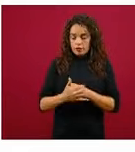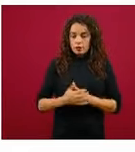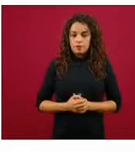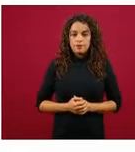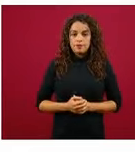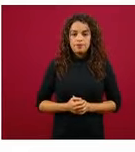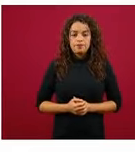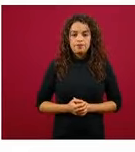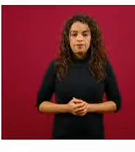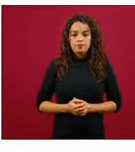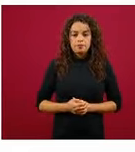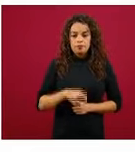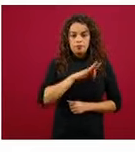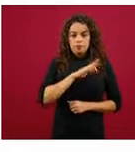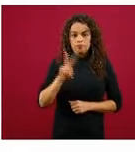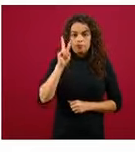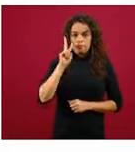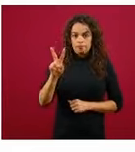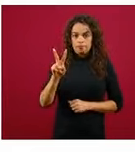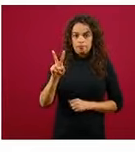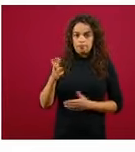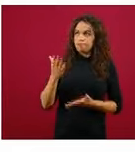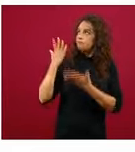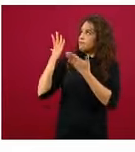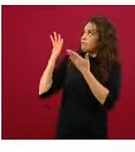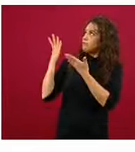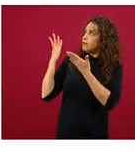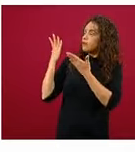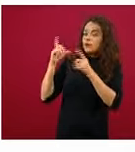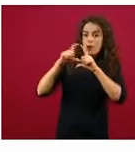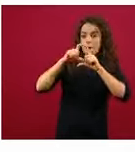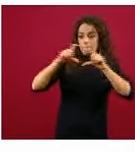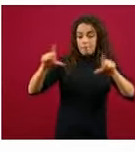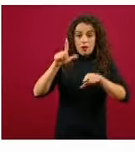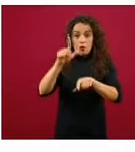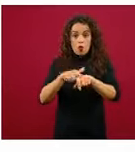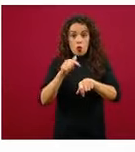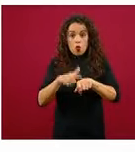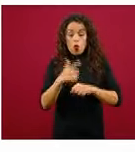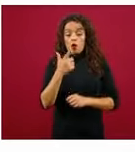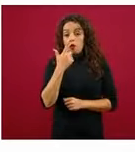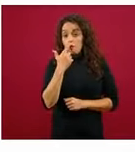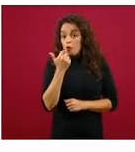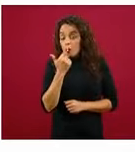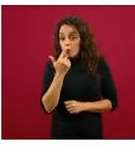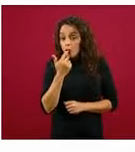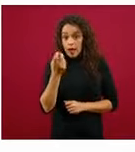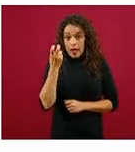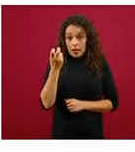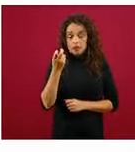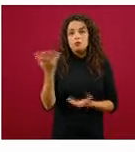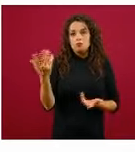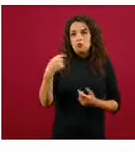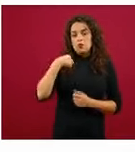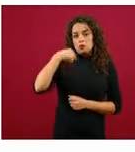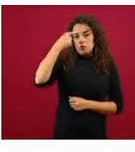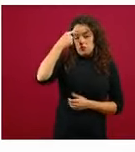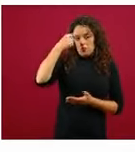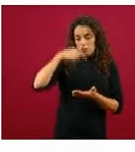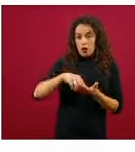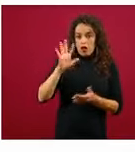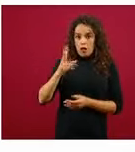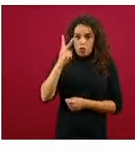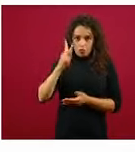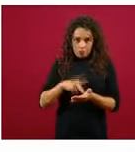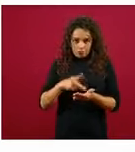donde destaco las que puse en rojo, porque son las que yo considero, la segunda vez que lo